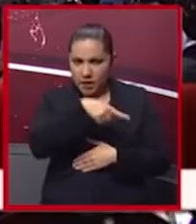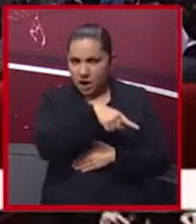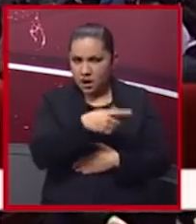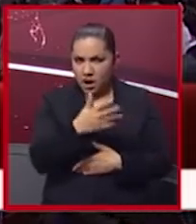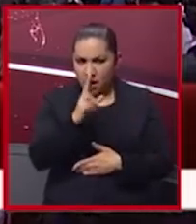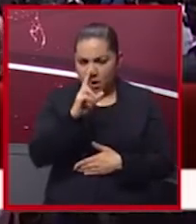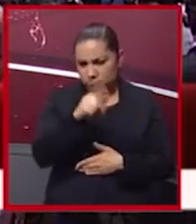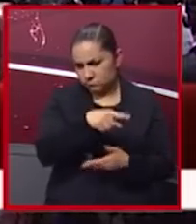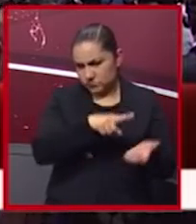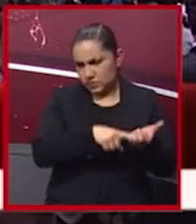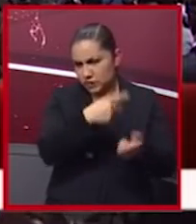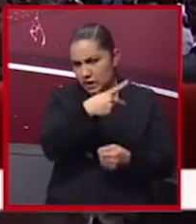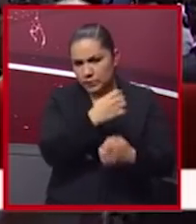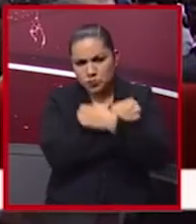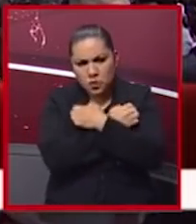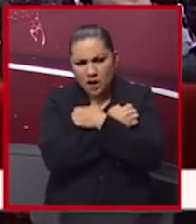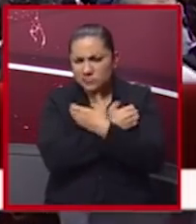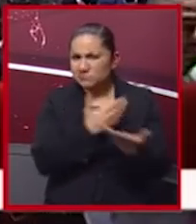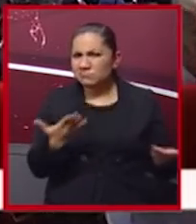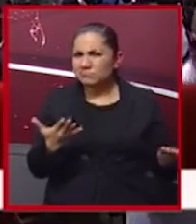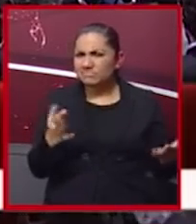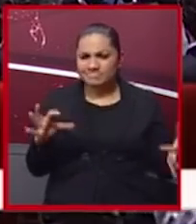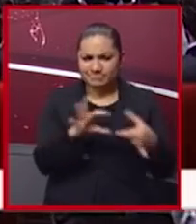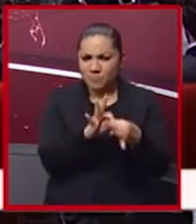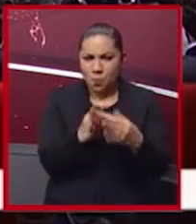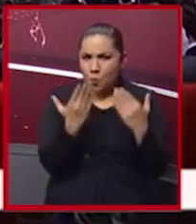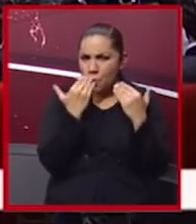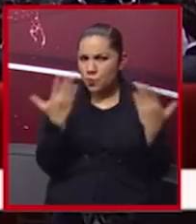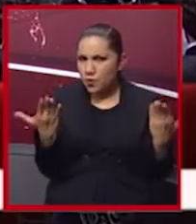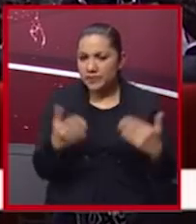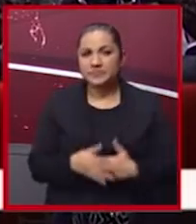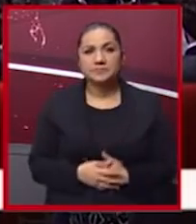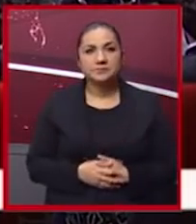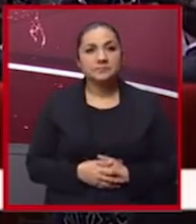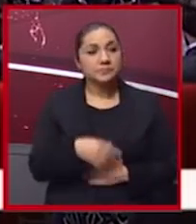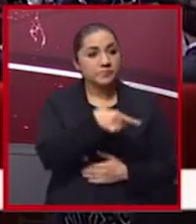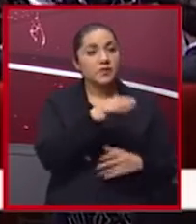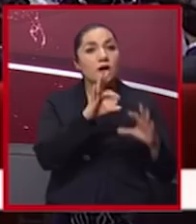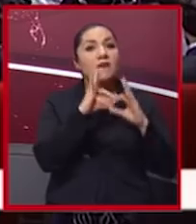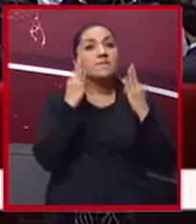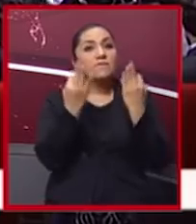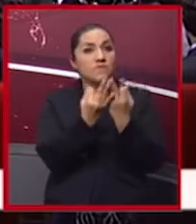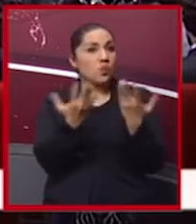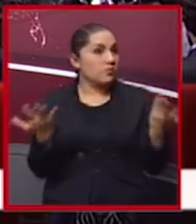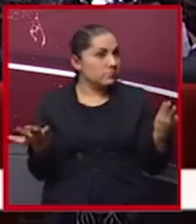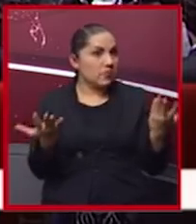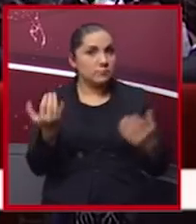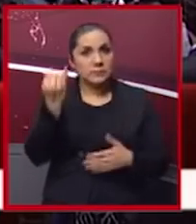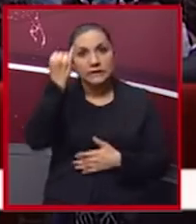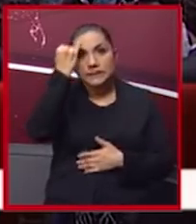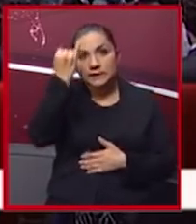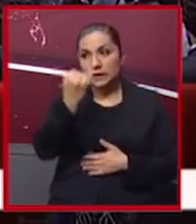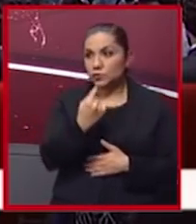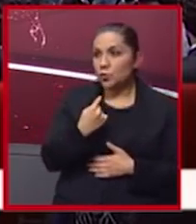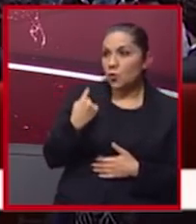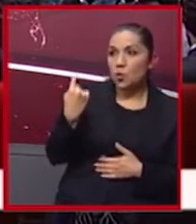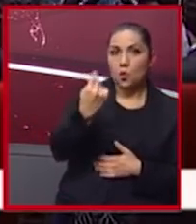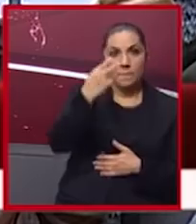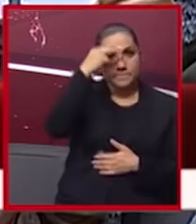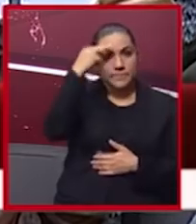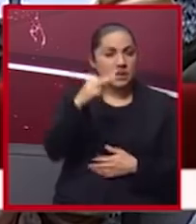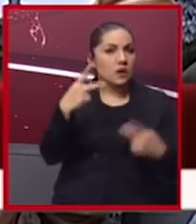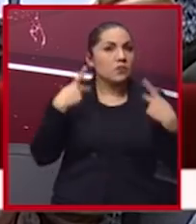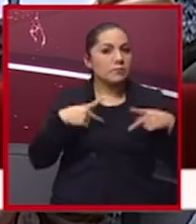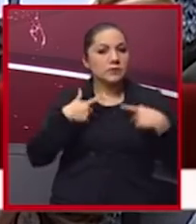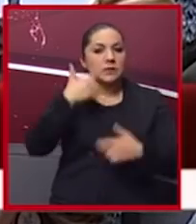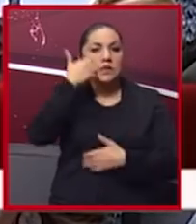Se trata de un retroceso lamentable en aras de la visión de desarrollo e innovación a la que aspiramos los mexicanos. Esto también es un error